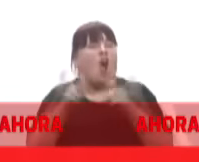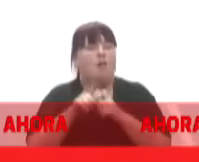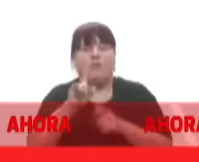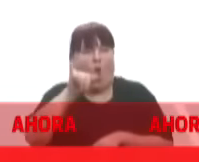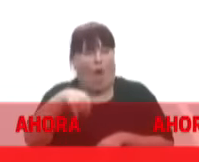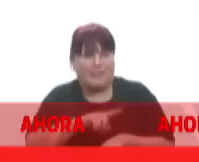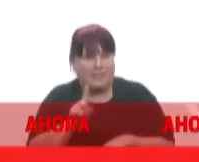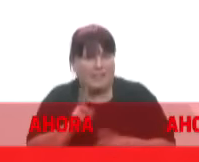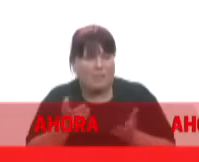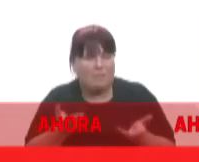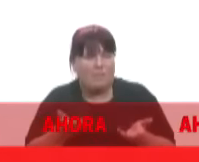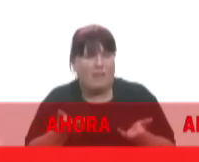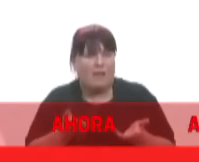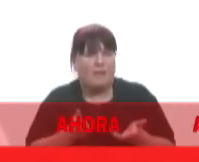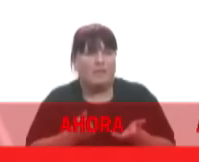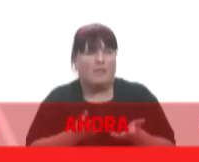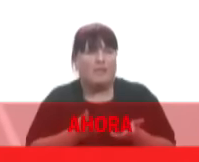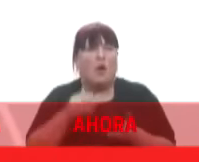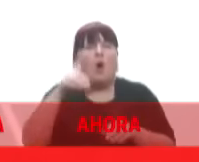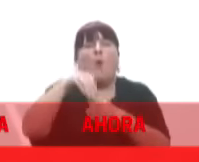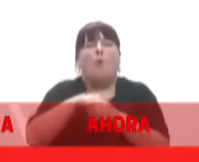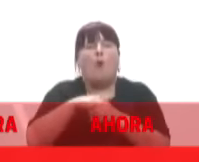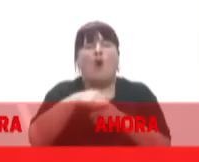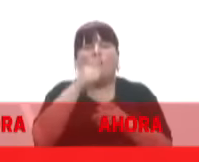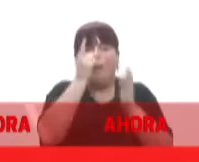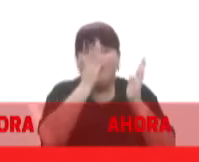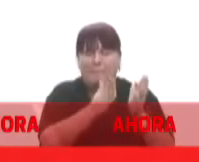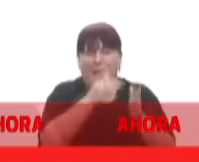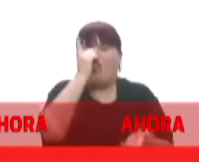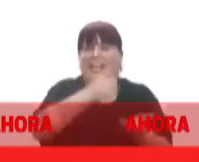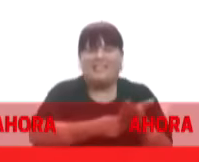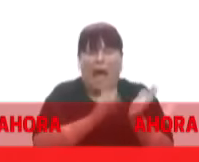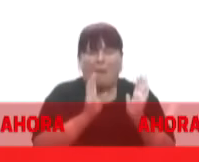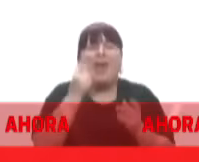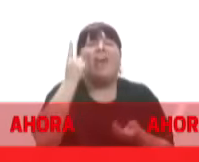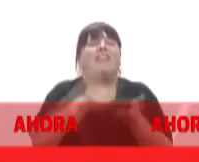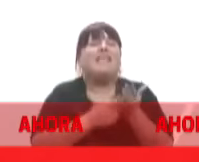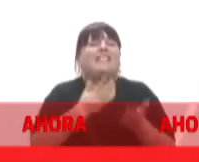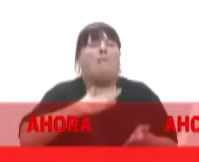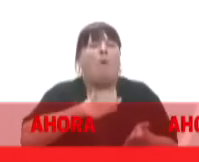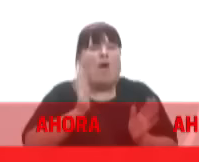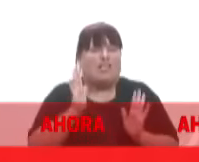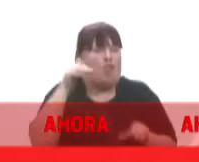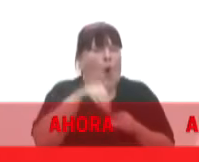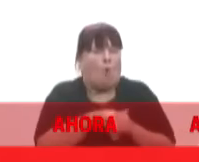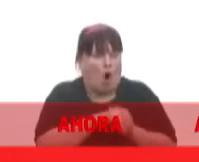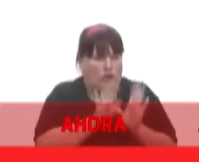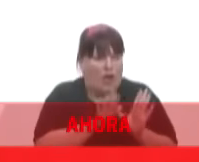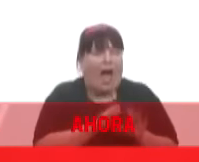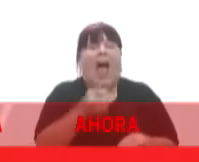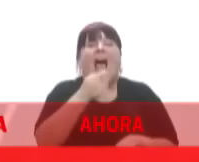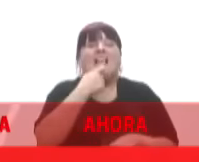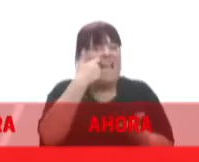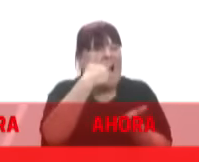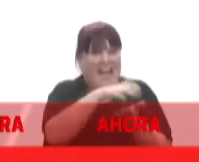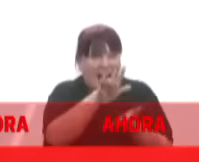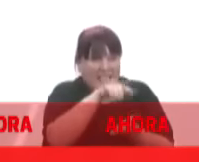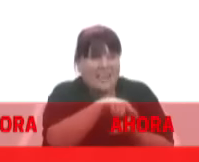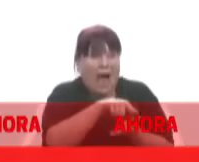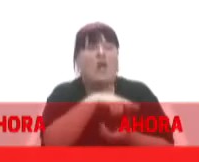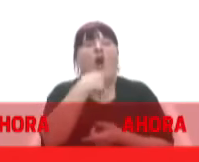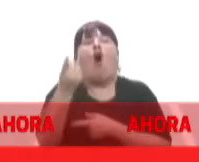acepta, se vota en primer término su dictamen, o sea, el dictamen nuestro se tiene que votar. Y si este es rechazado,